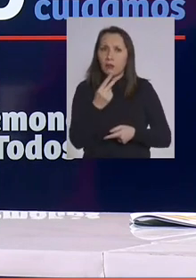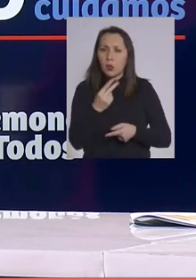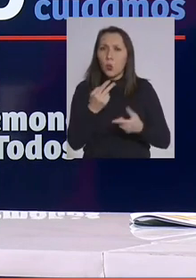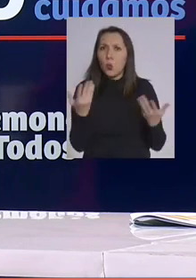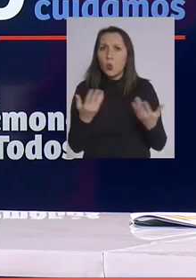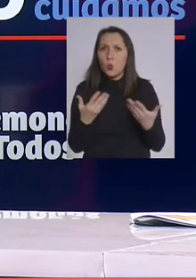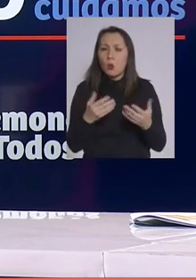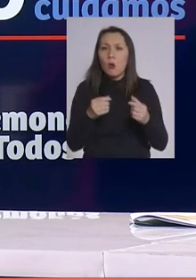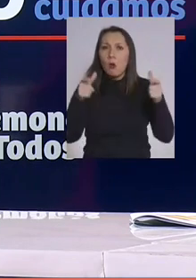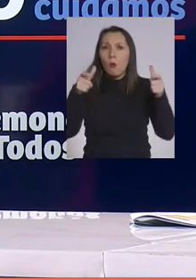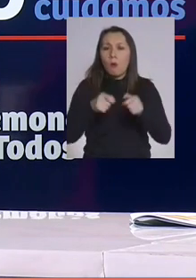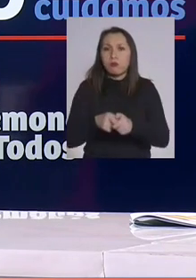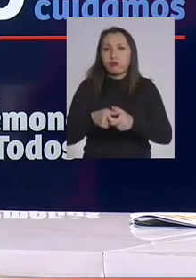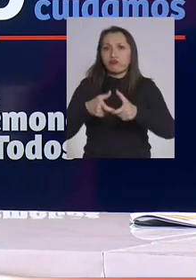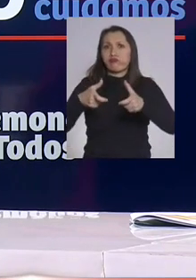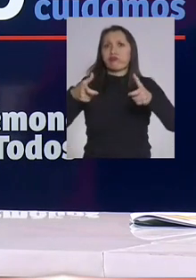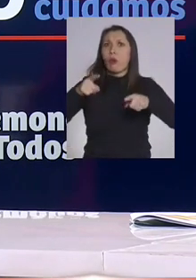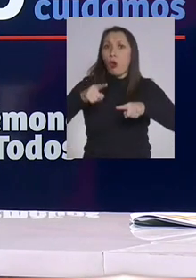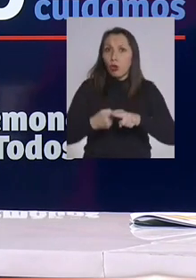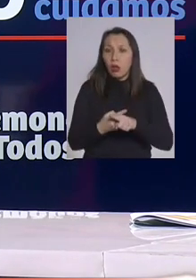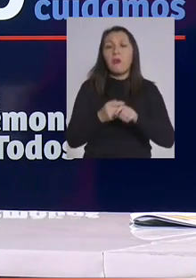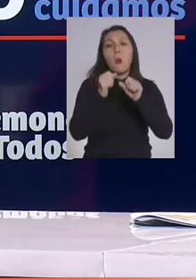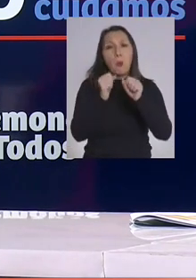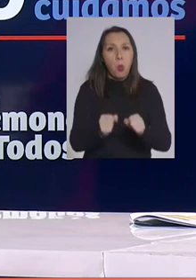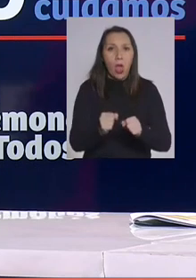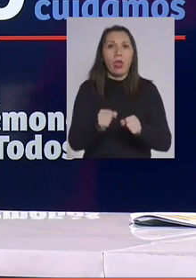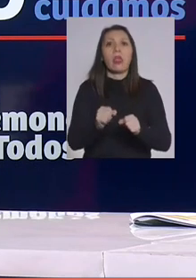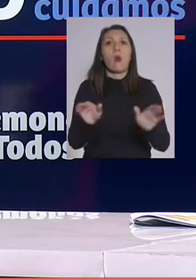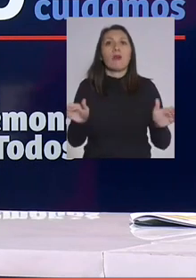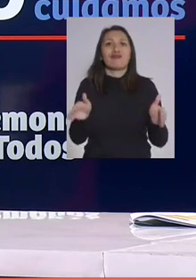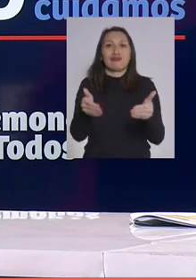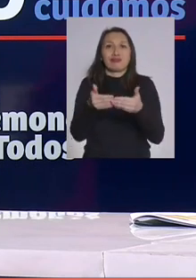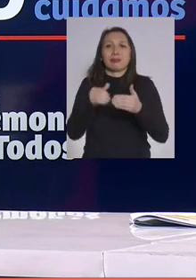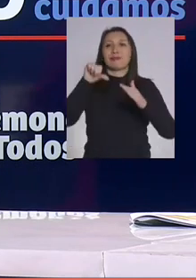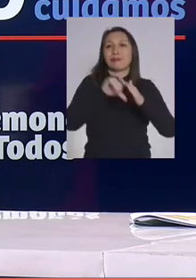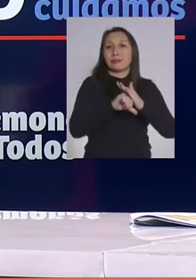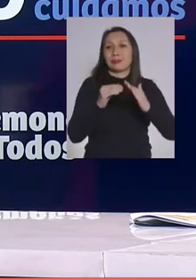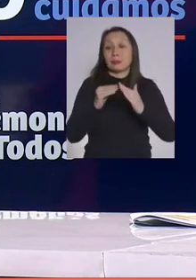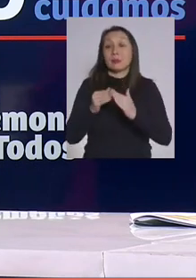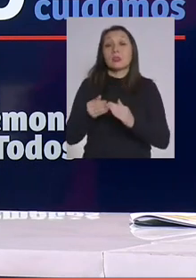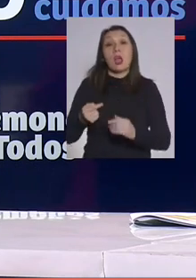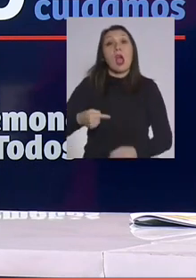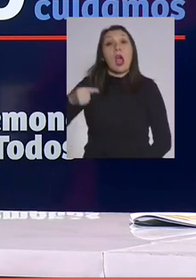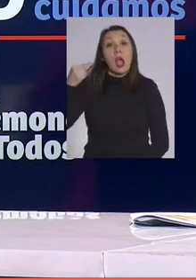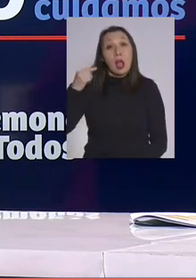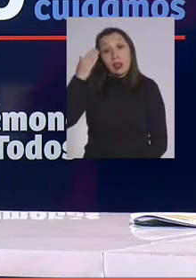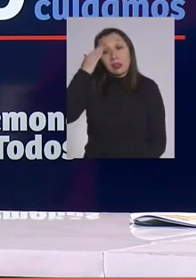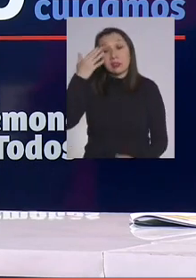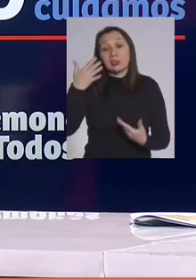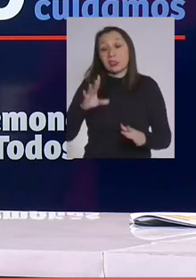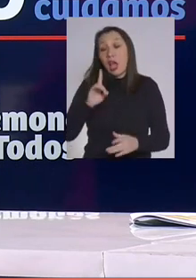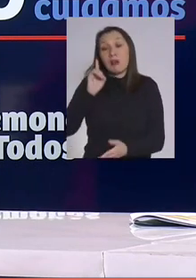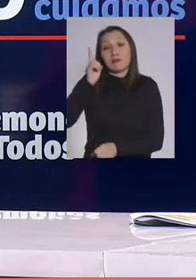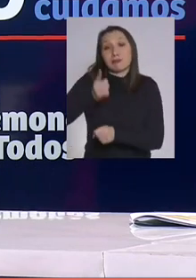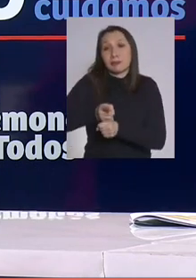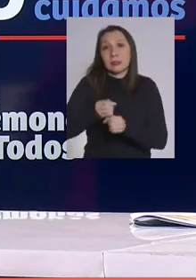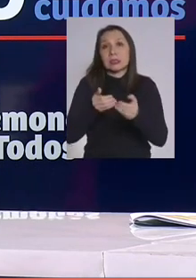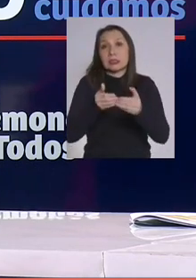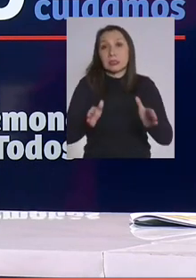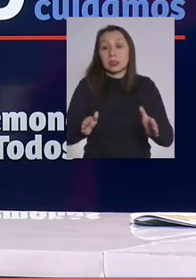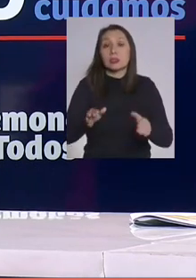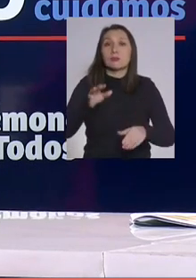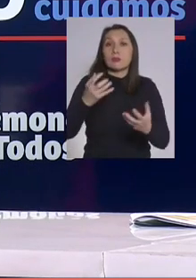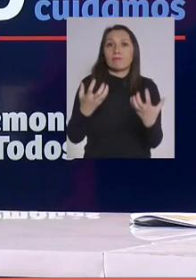indicador se incrementa en el día de hoy la autoridad haya tomado una excepción y el rol de los